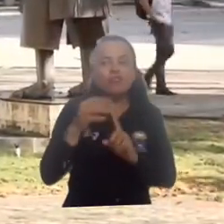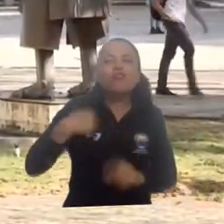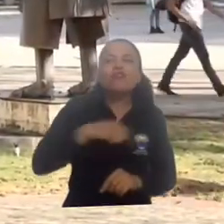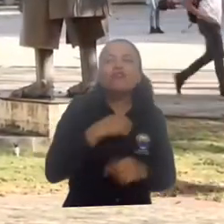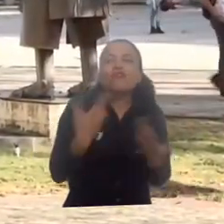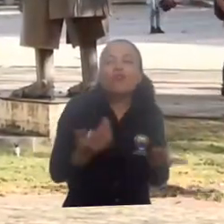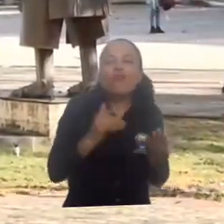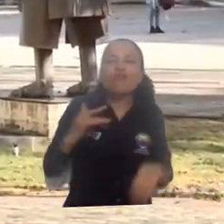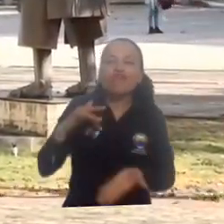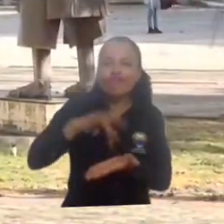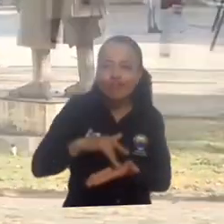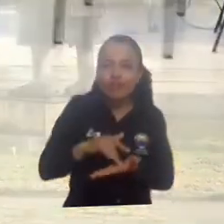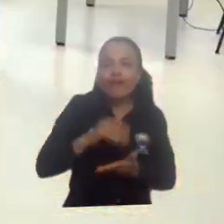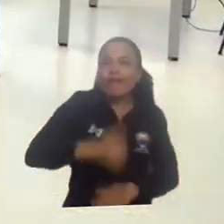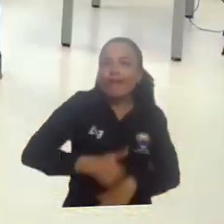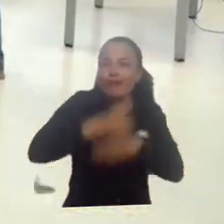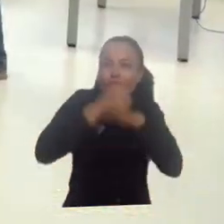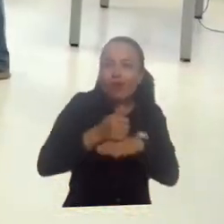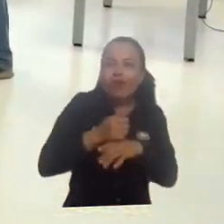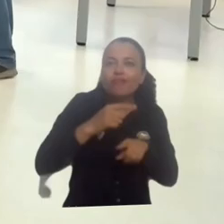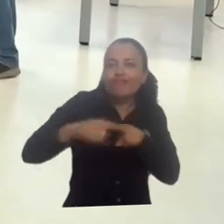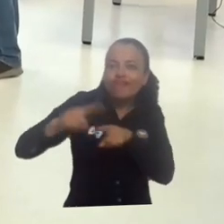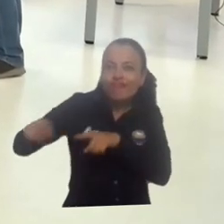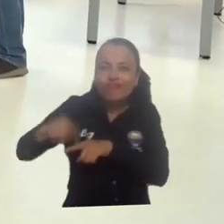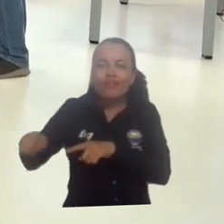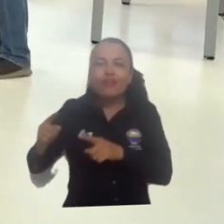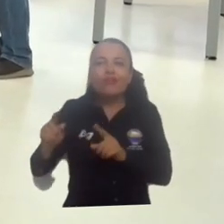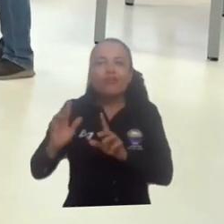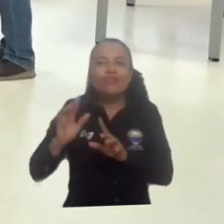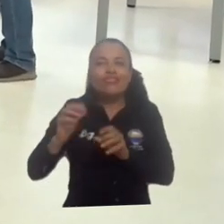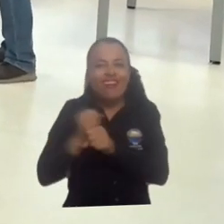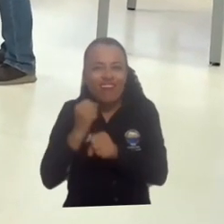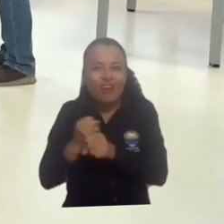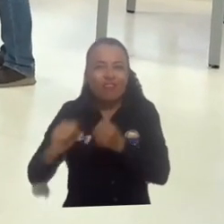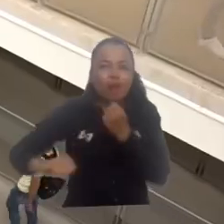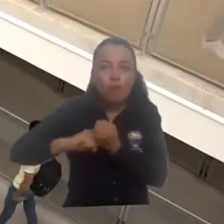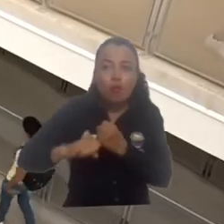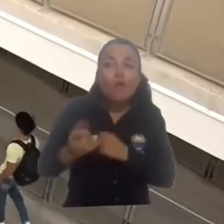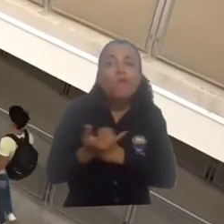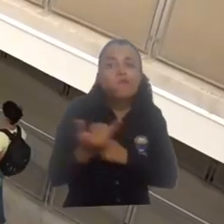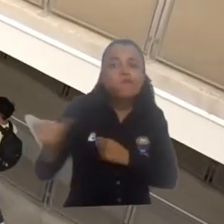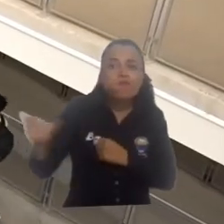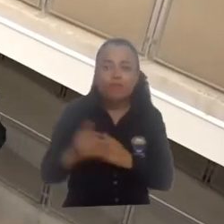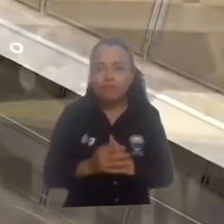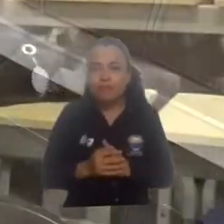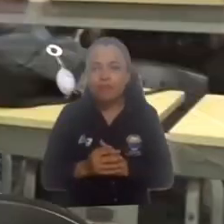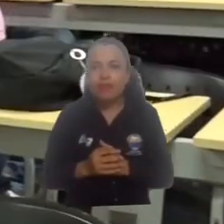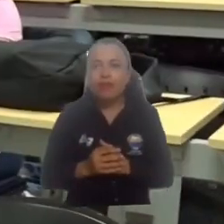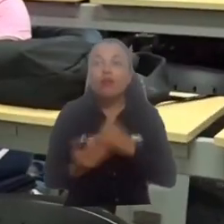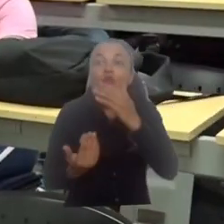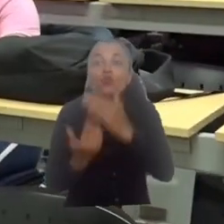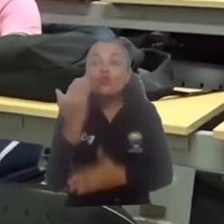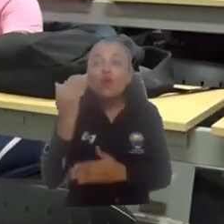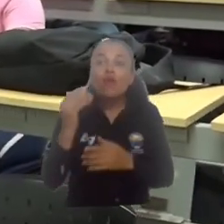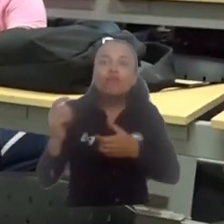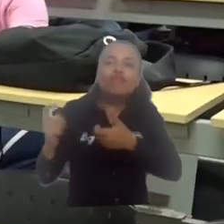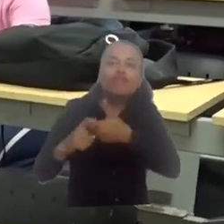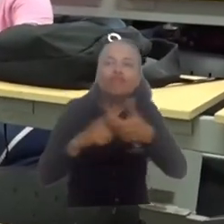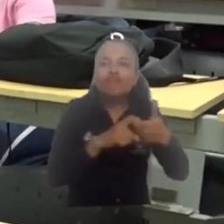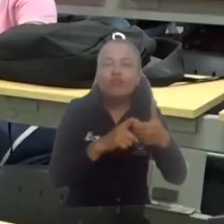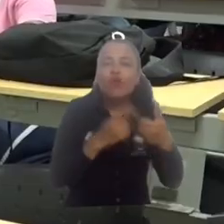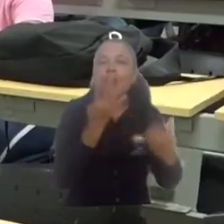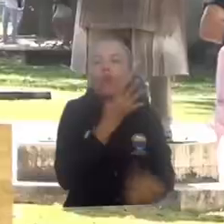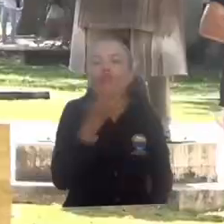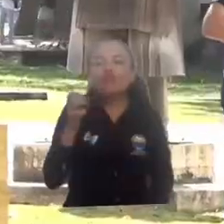estamos, toda la alta dirección, desde el rector hasta los funcionarios de apoyo. De los nuevos cupos de este primer semestre, cerca